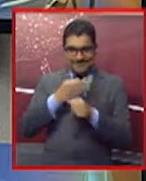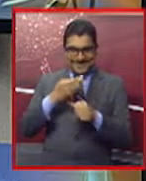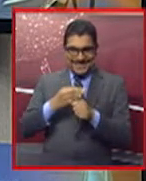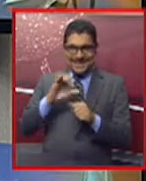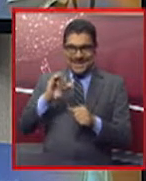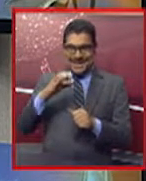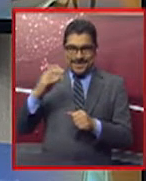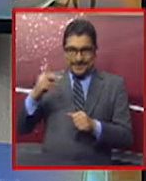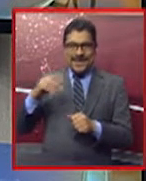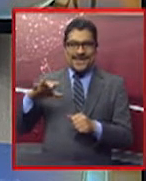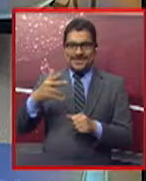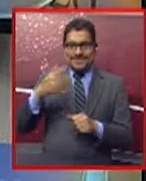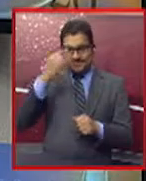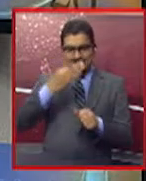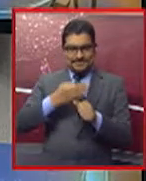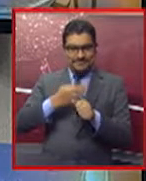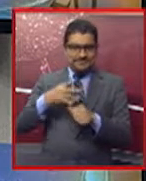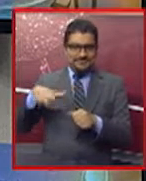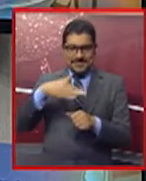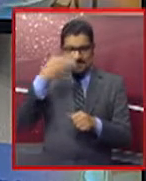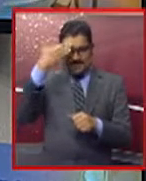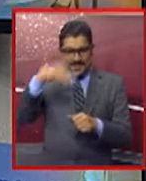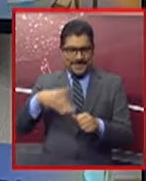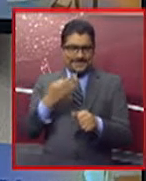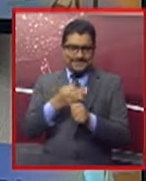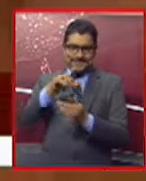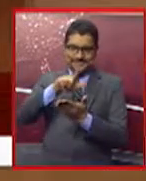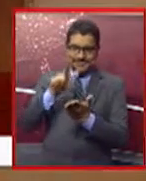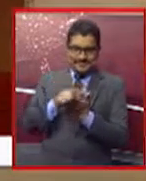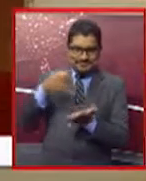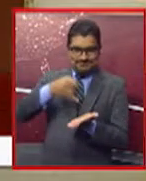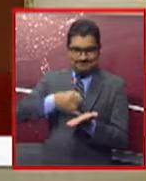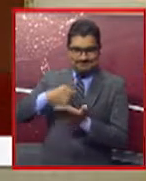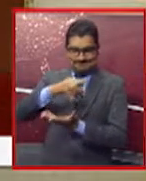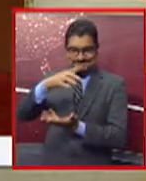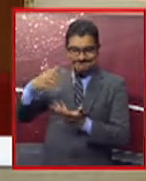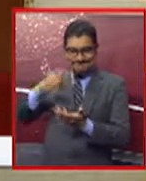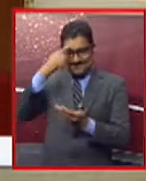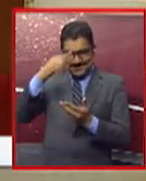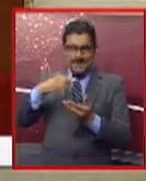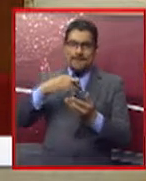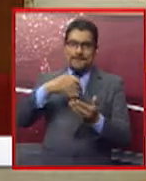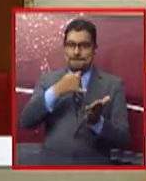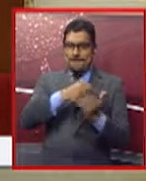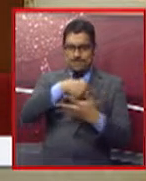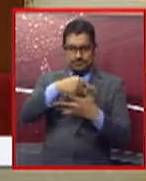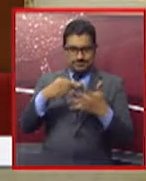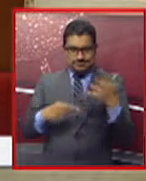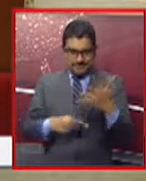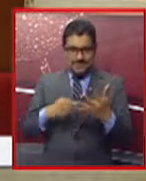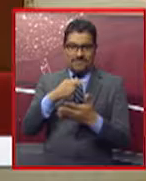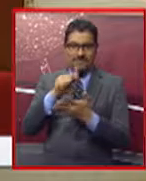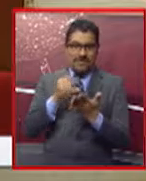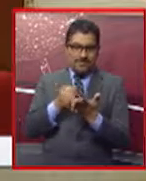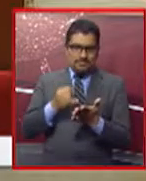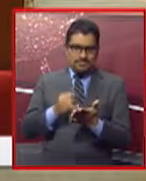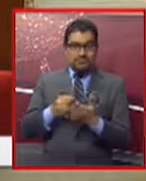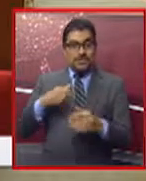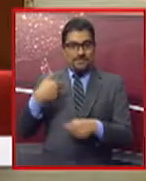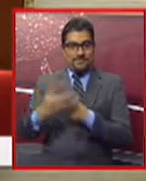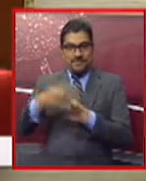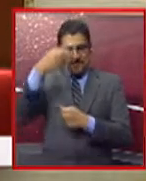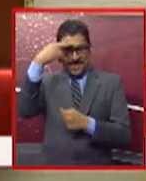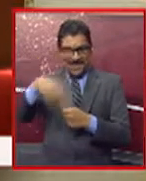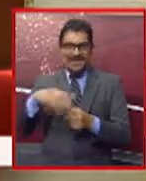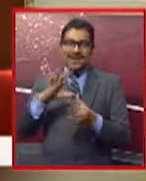Cámara, José Francisco Yunes, dijo que con la Ley de Ingresos de la Federación y de la miscelánea fiscal, México tendrá en 2017 ingresos